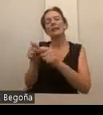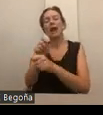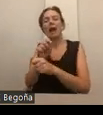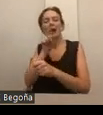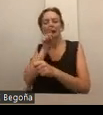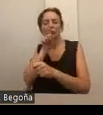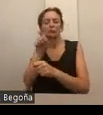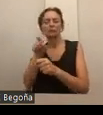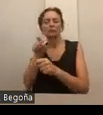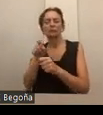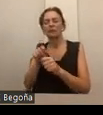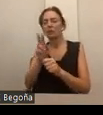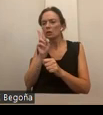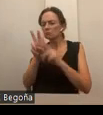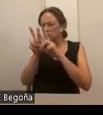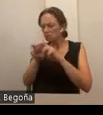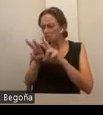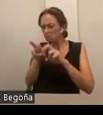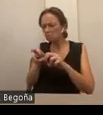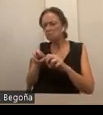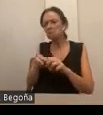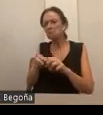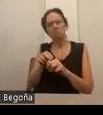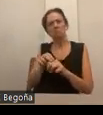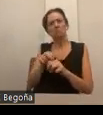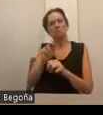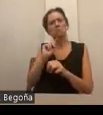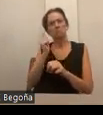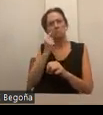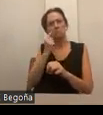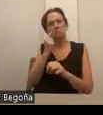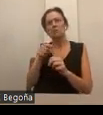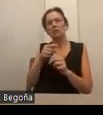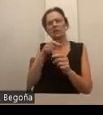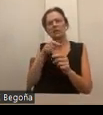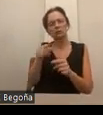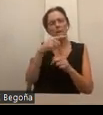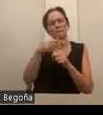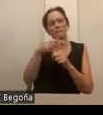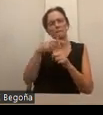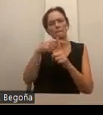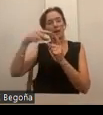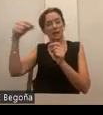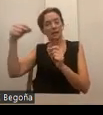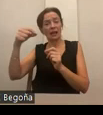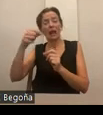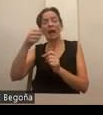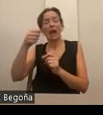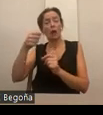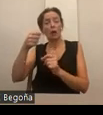que añadiendo gel de aloe vera conseguíamos optimizar todos estos valores que comentábamos. Es